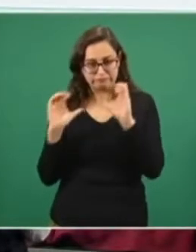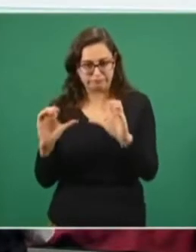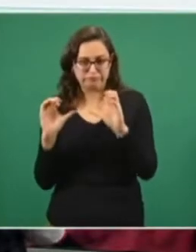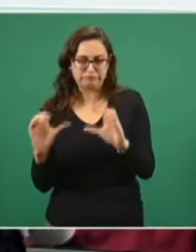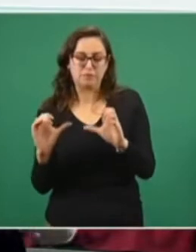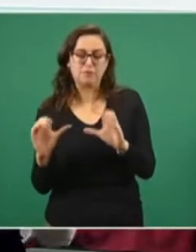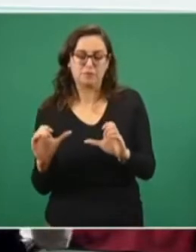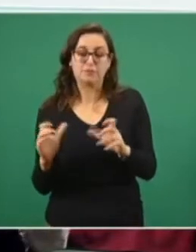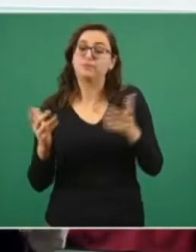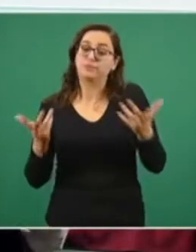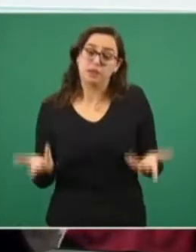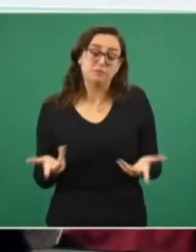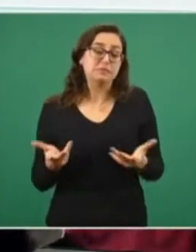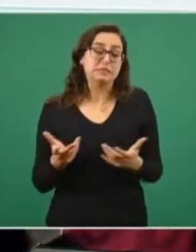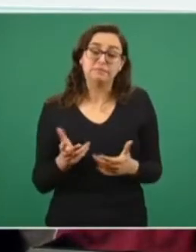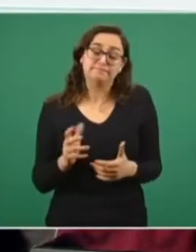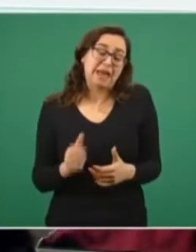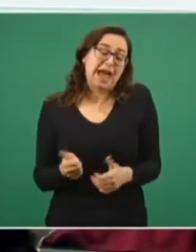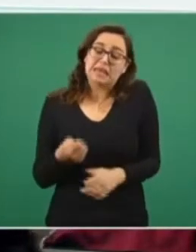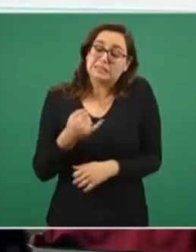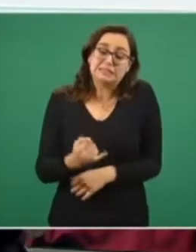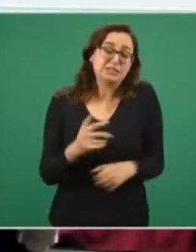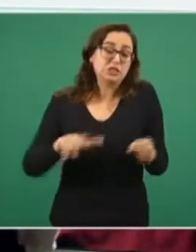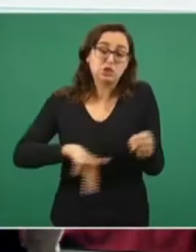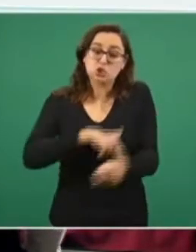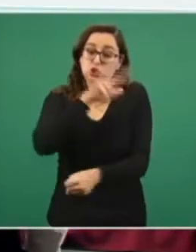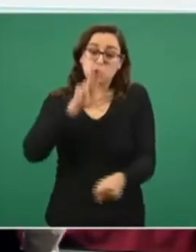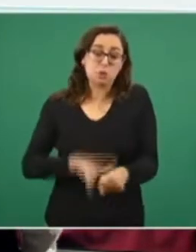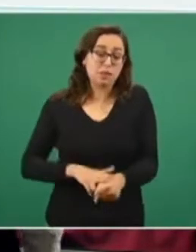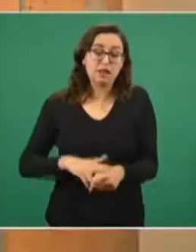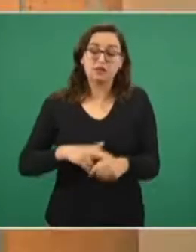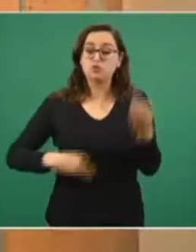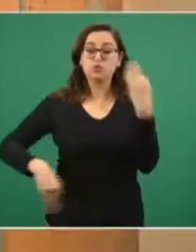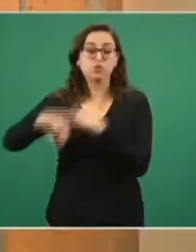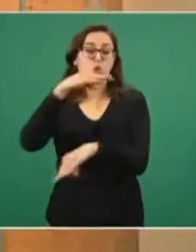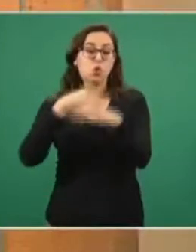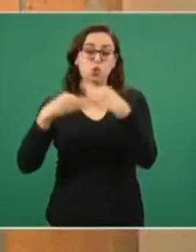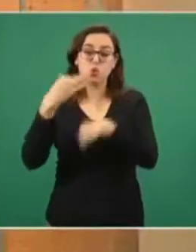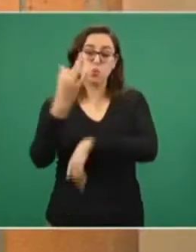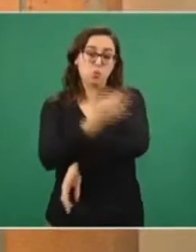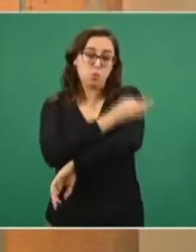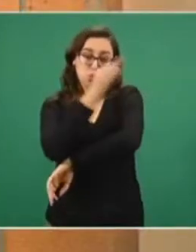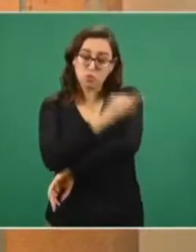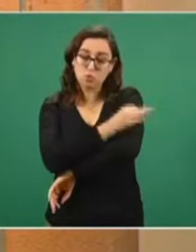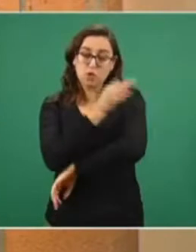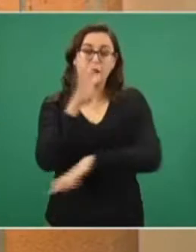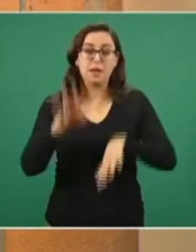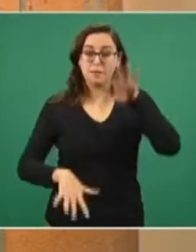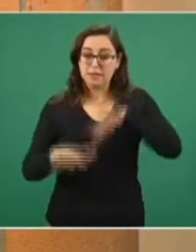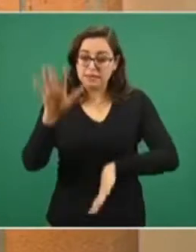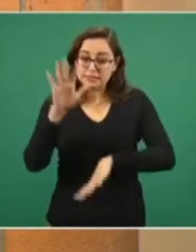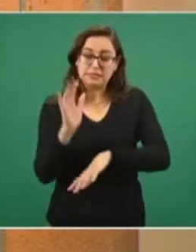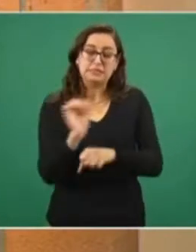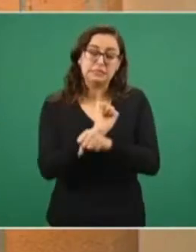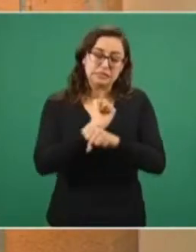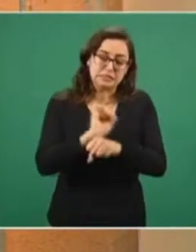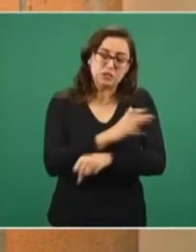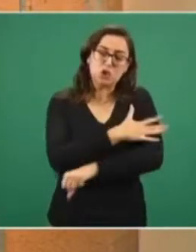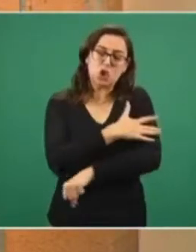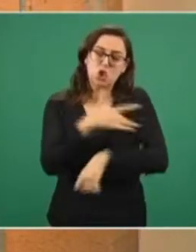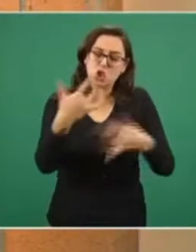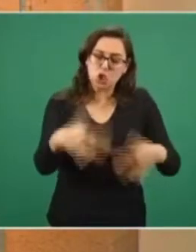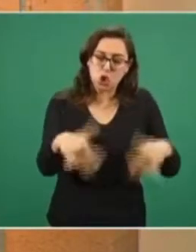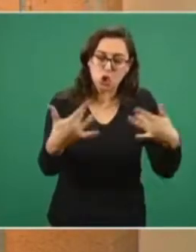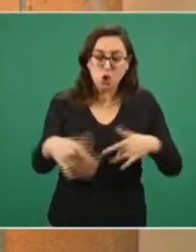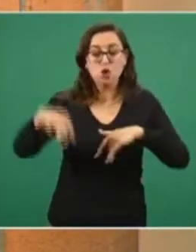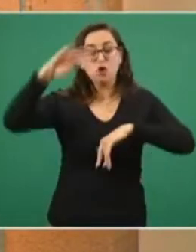hay eventos adversos, leves o moderados, de dolor en el sitio de la aplicación, puede haber fiebre